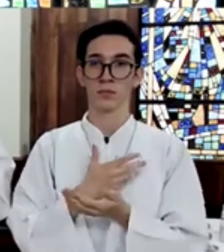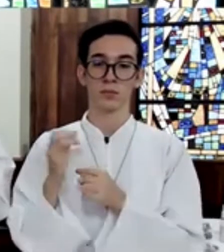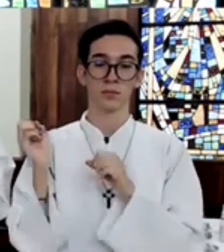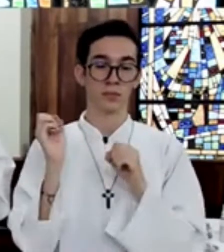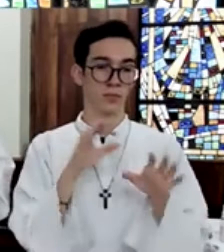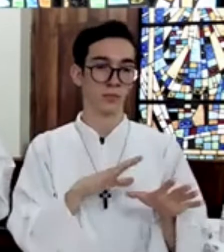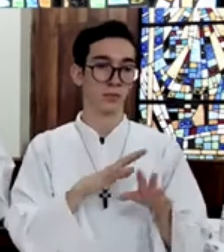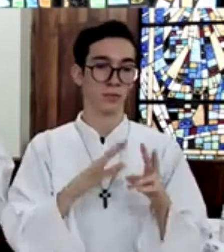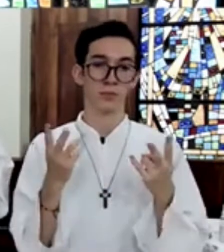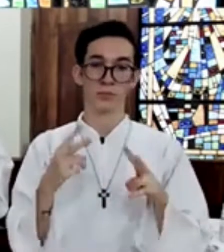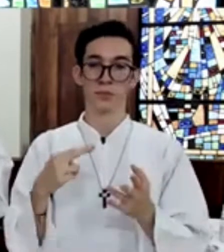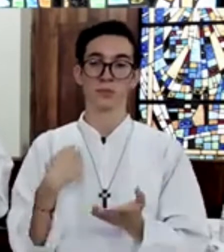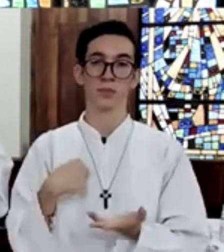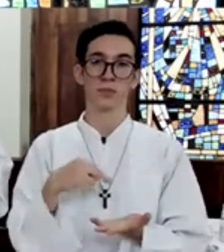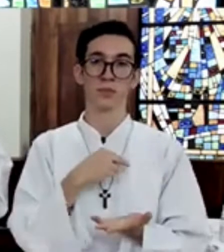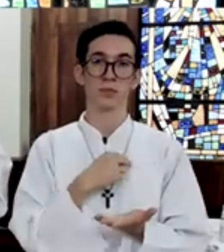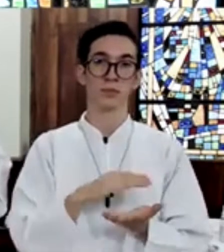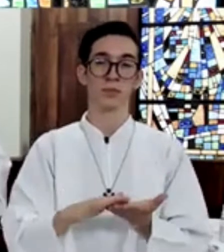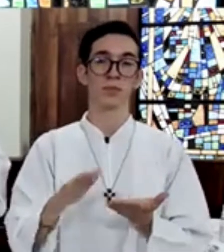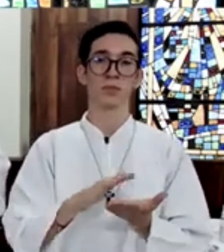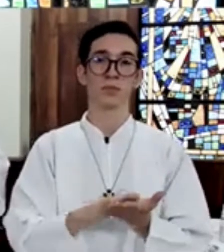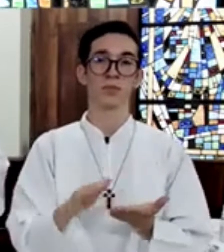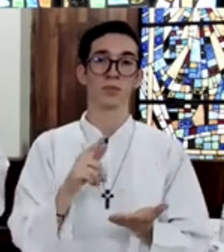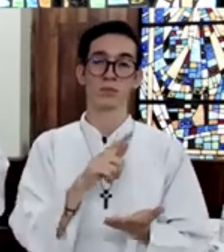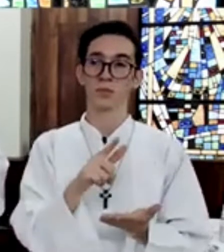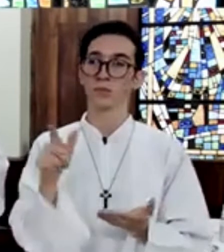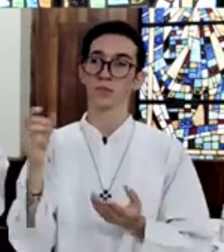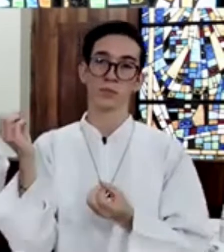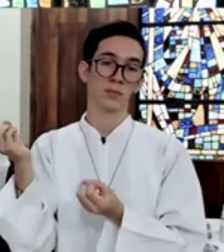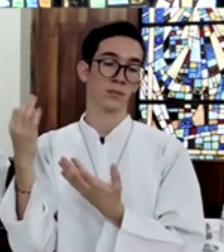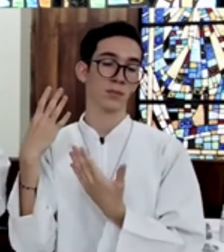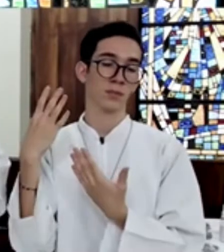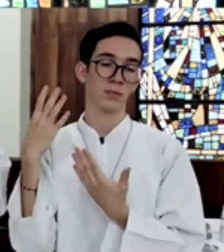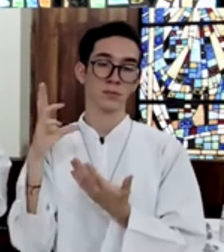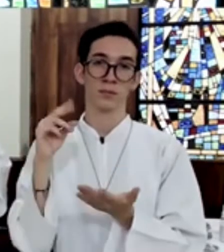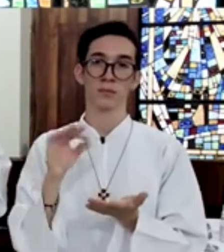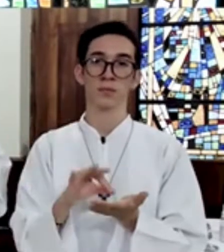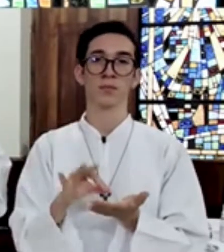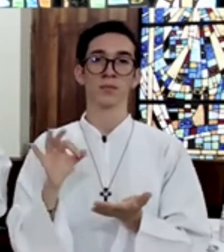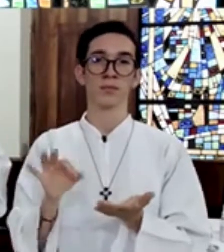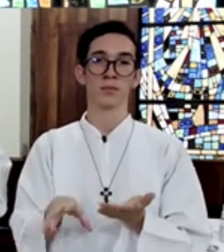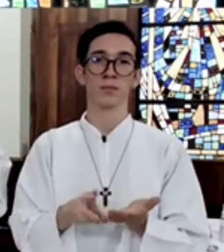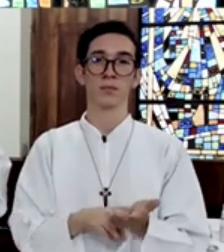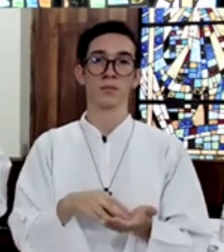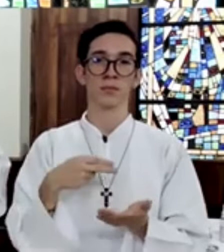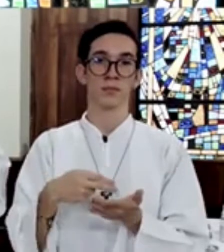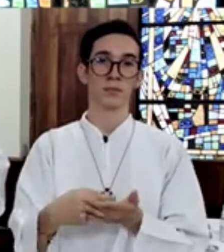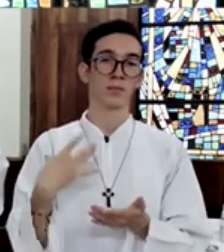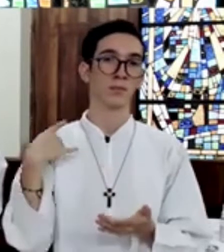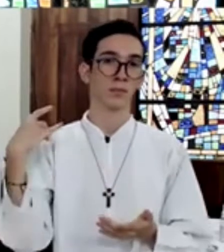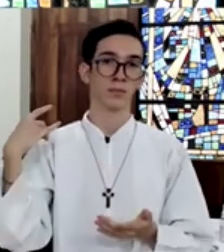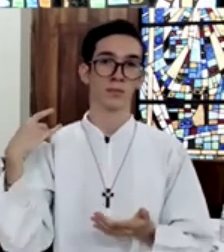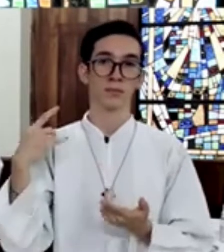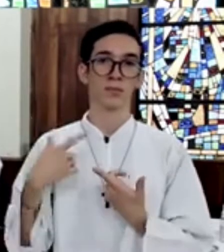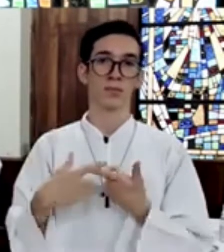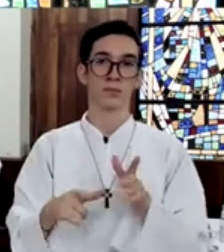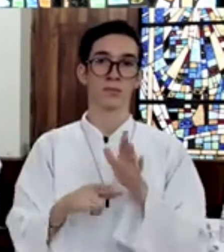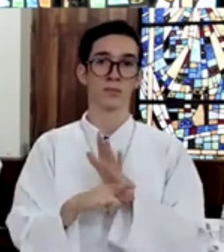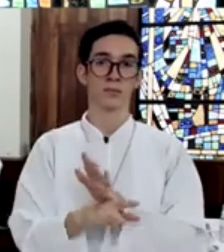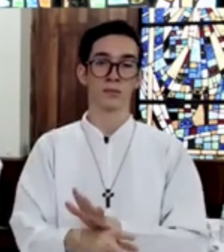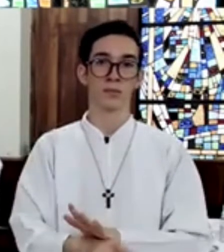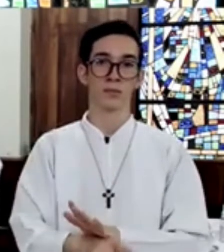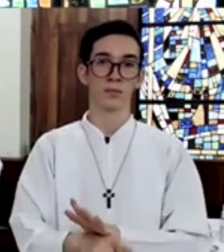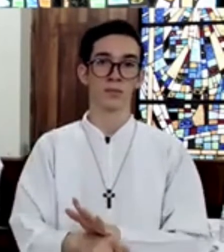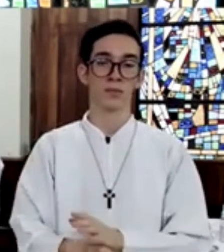nuestras ofensas, como también nosotros perdonamos a los que nos ofenden. No nos dejes caer en la